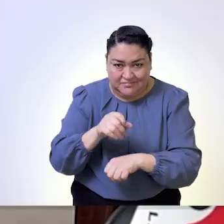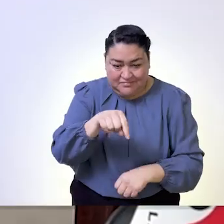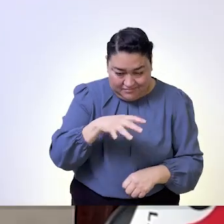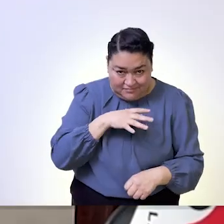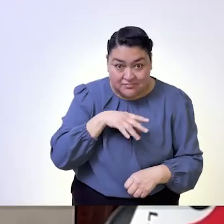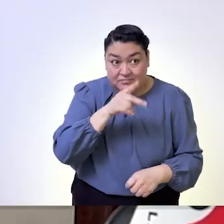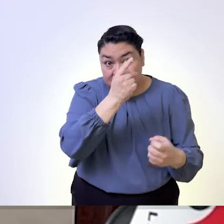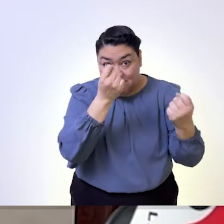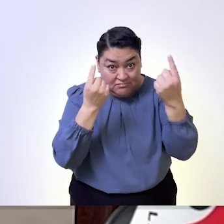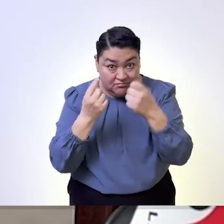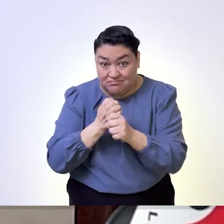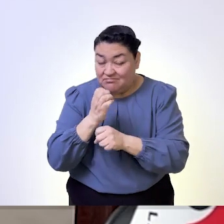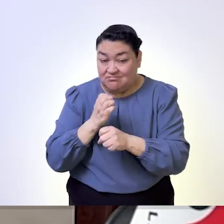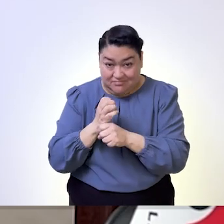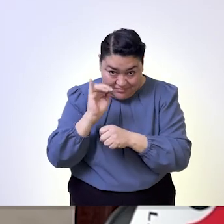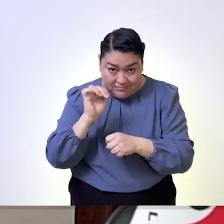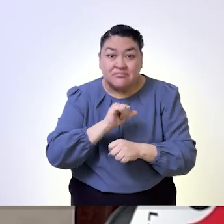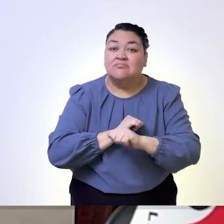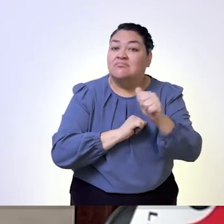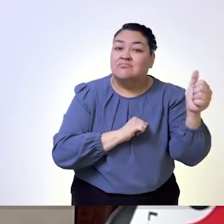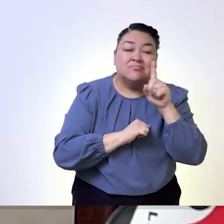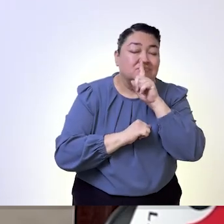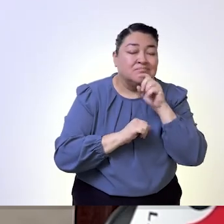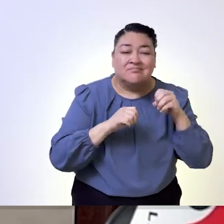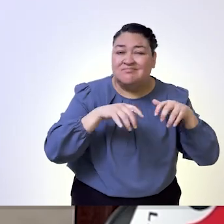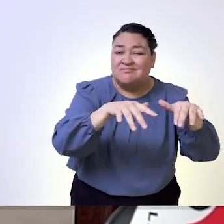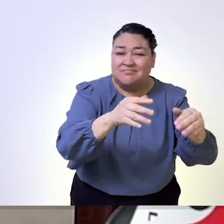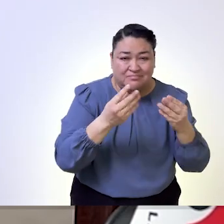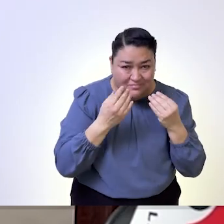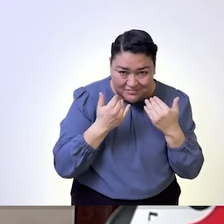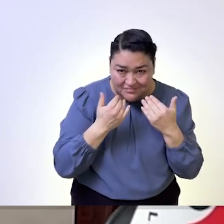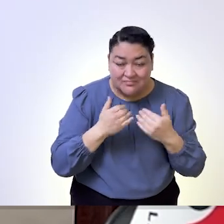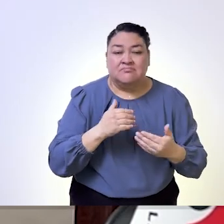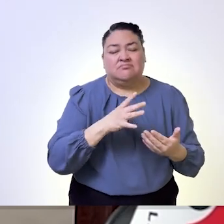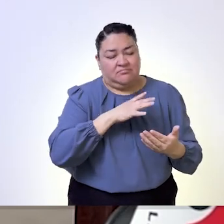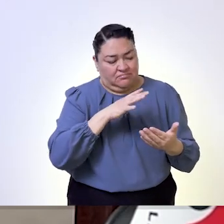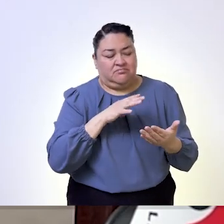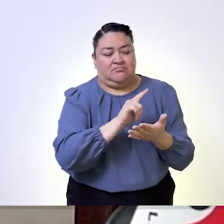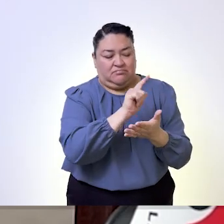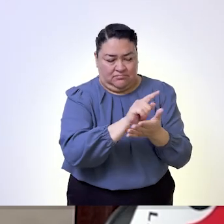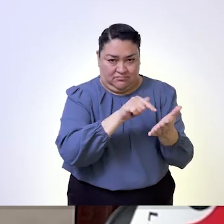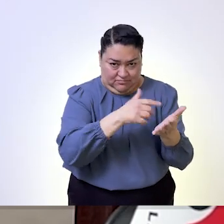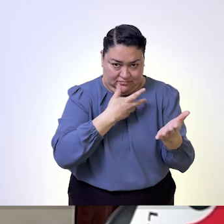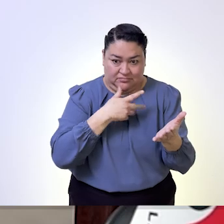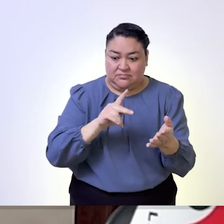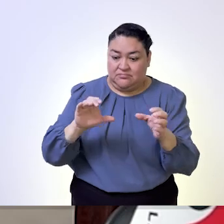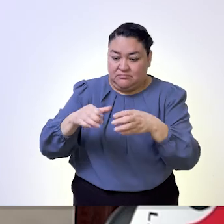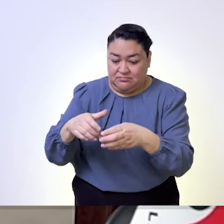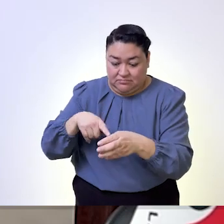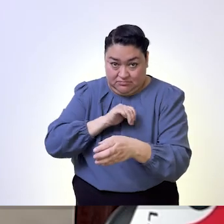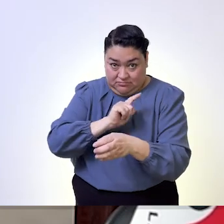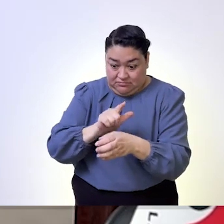también a pesar de que en algunas de estas legislaciones se cuenta con la previsión de un órgano